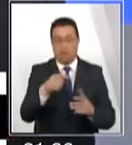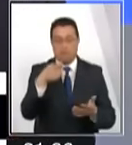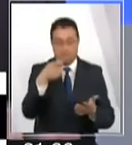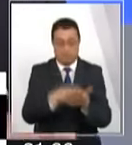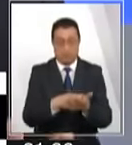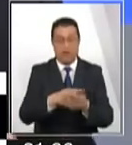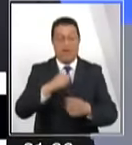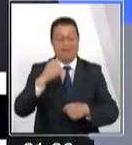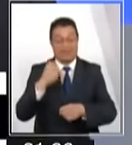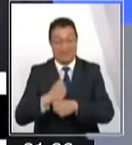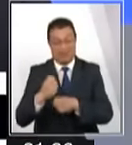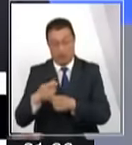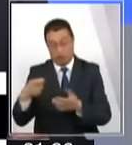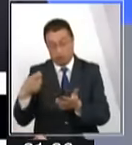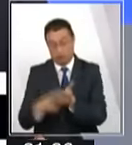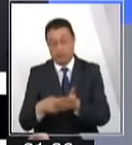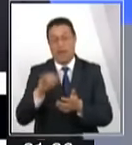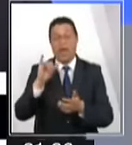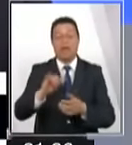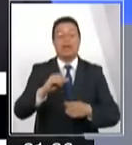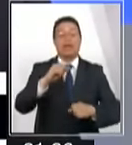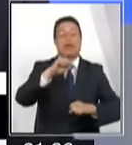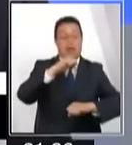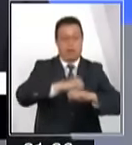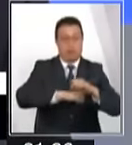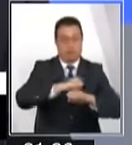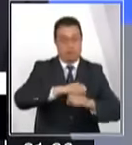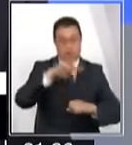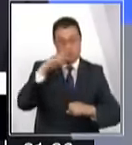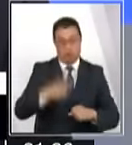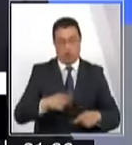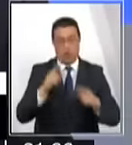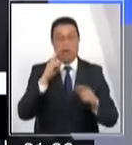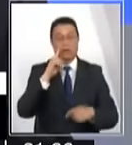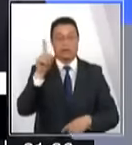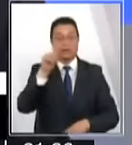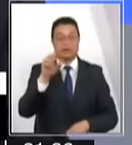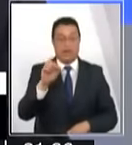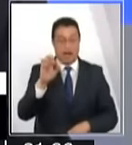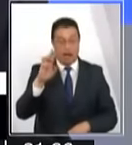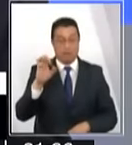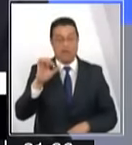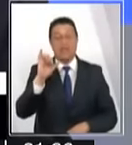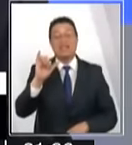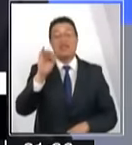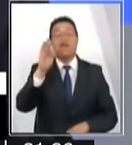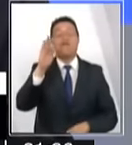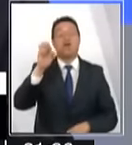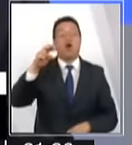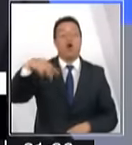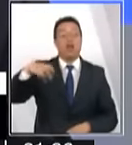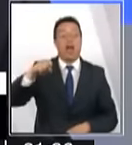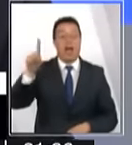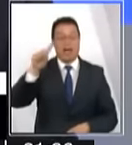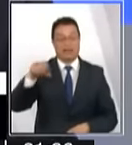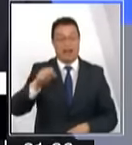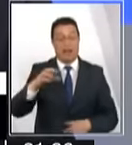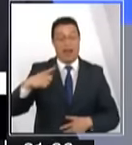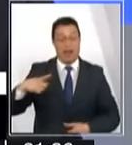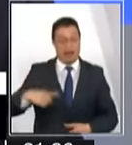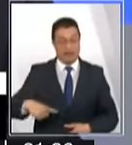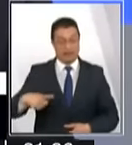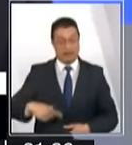trabajadores y por los empleadores actualmente en el caso de isapre y en el caso de fonasa las licencias médicas son